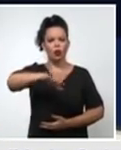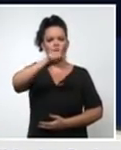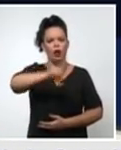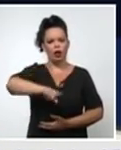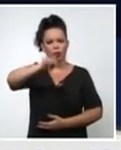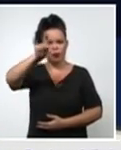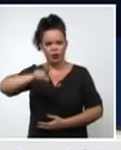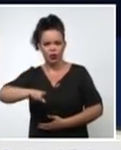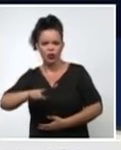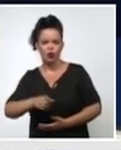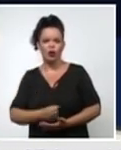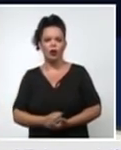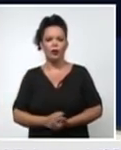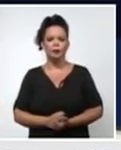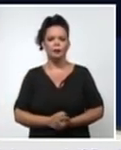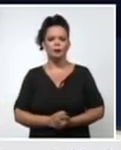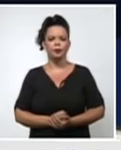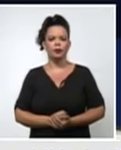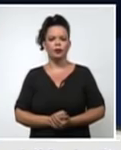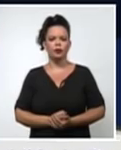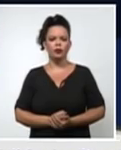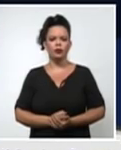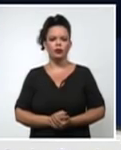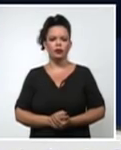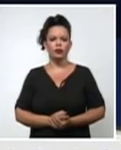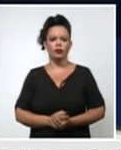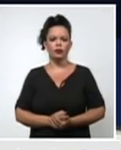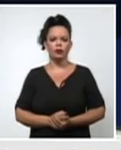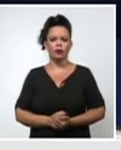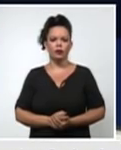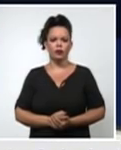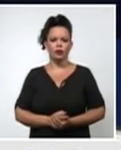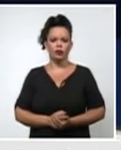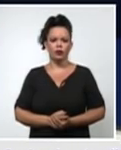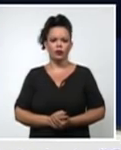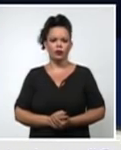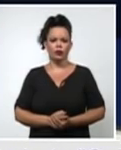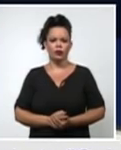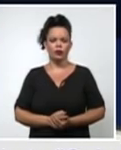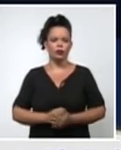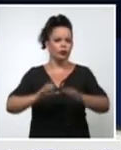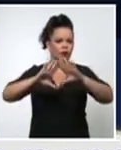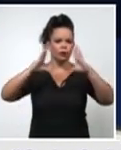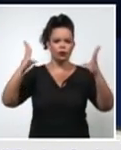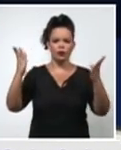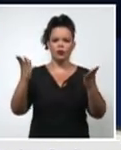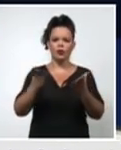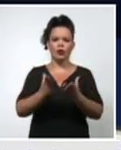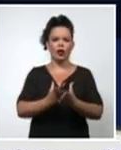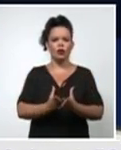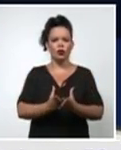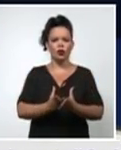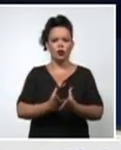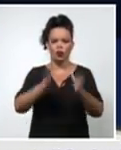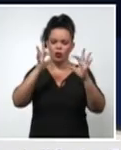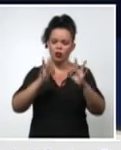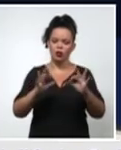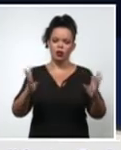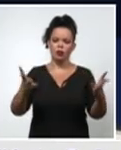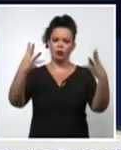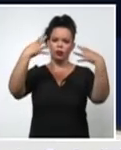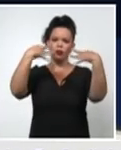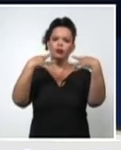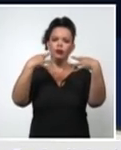personas que reproducen la información y a todas las personas que atentamente escuchan